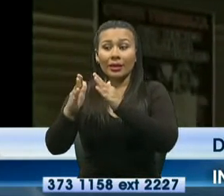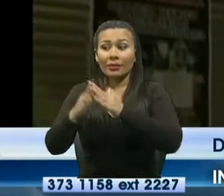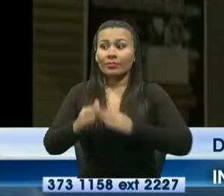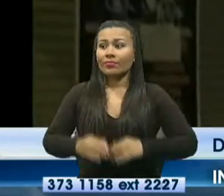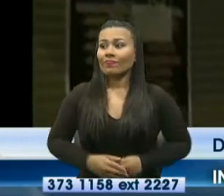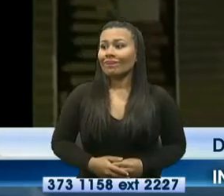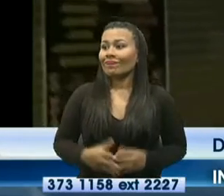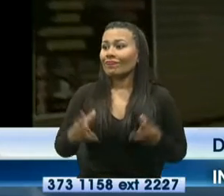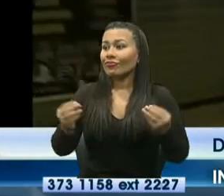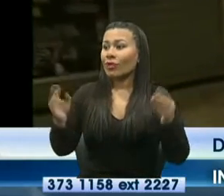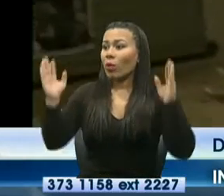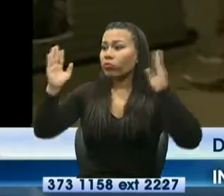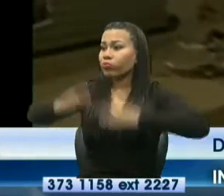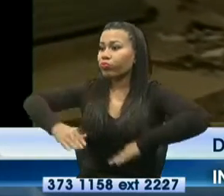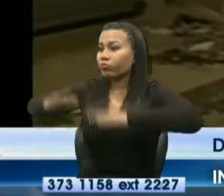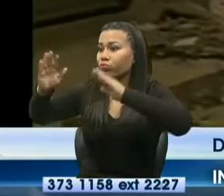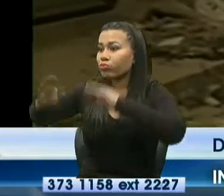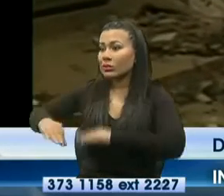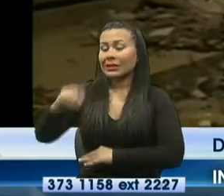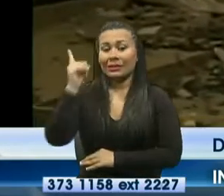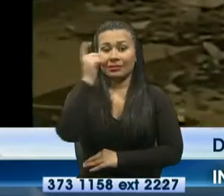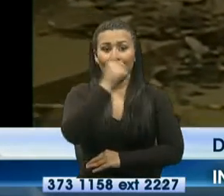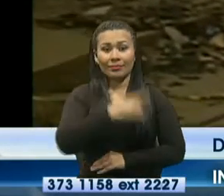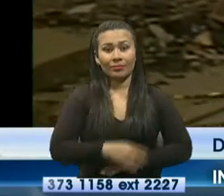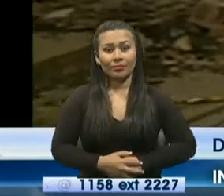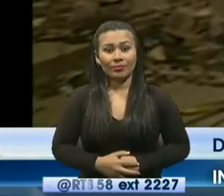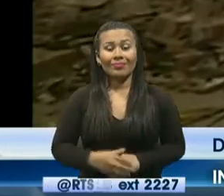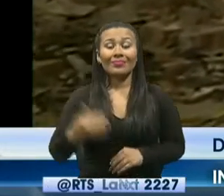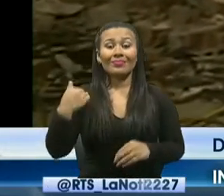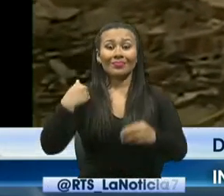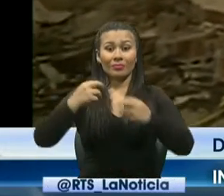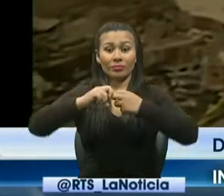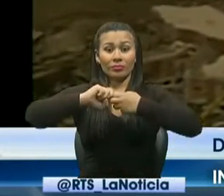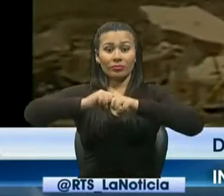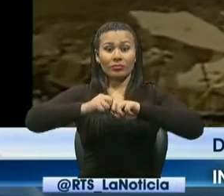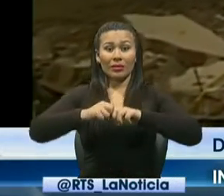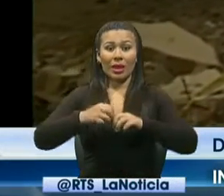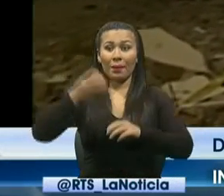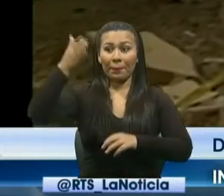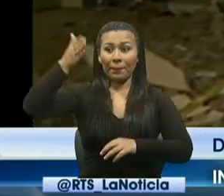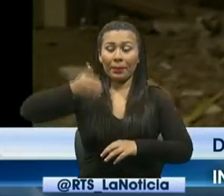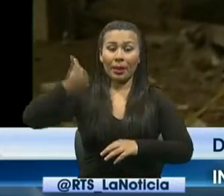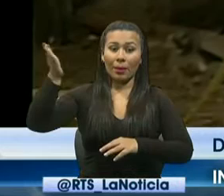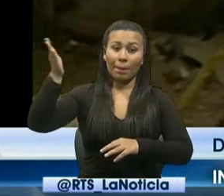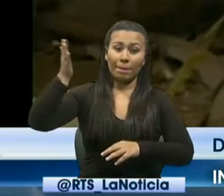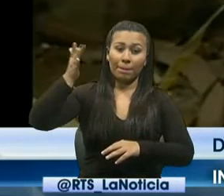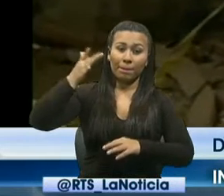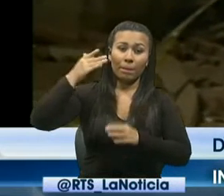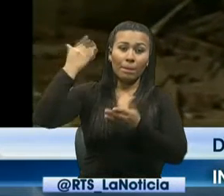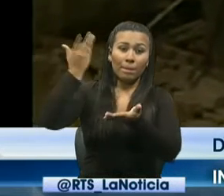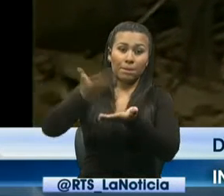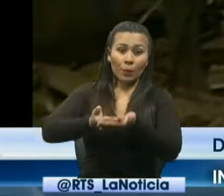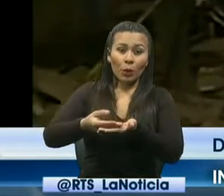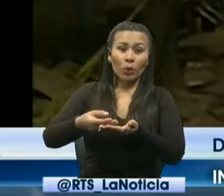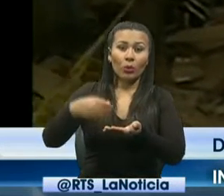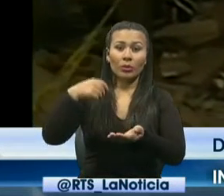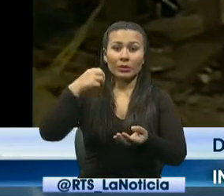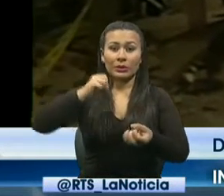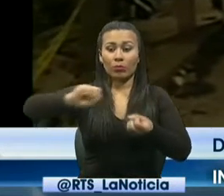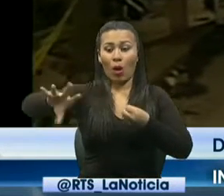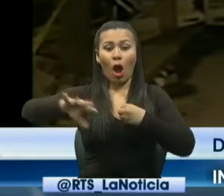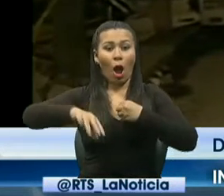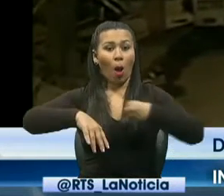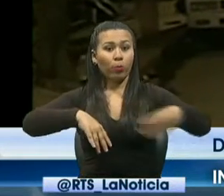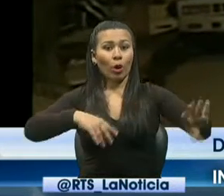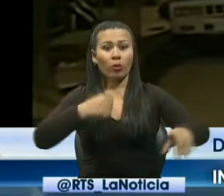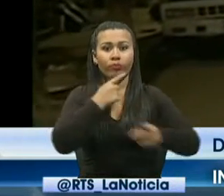muy afectadas con daños estructurales, tienen problemas en cuanto a los vidrios, al eternit. Muchos ya han volado por este sector, así